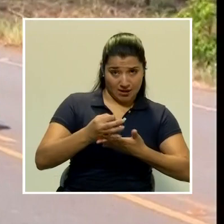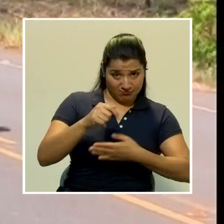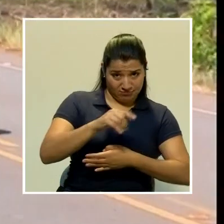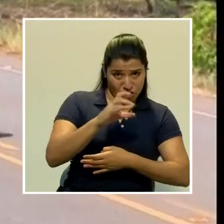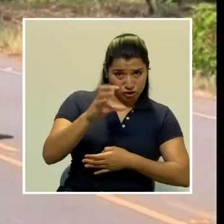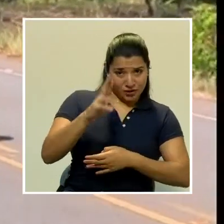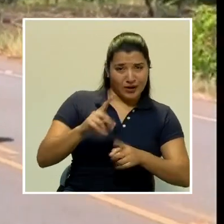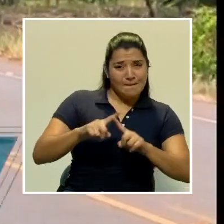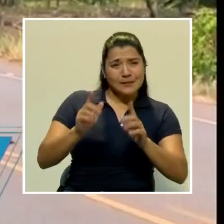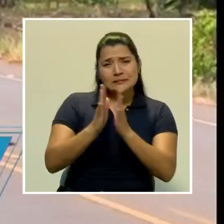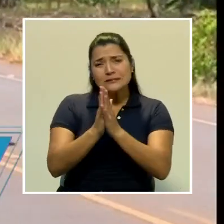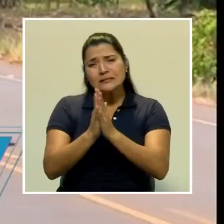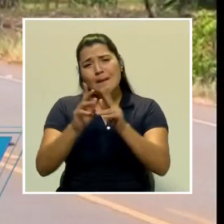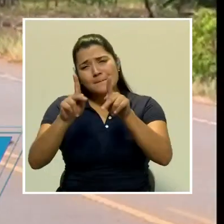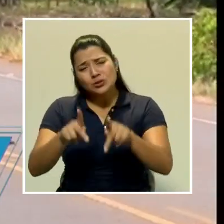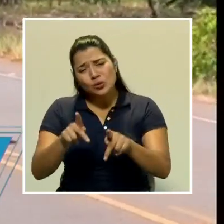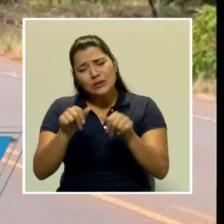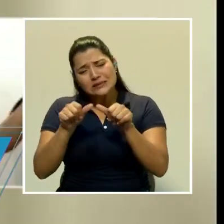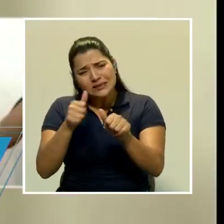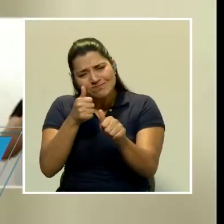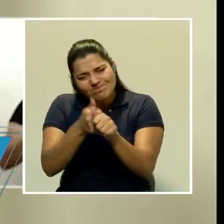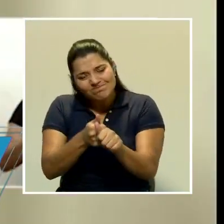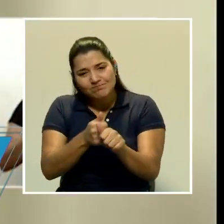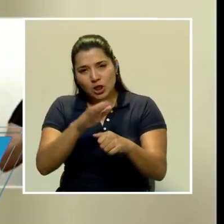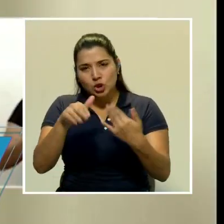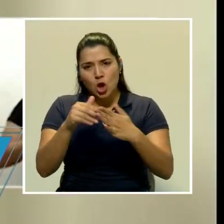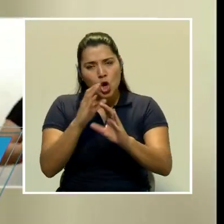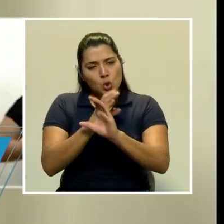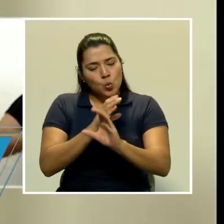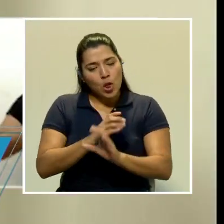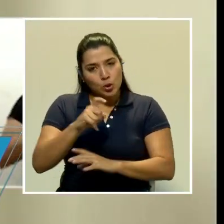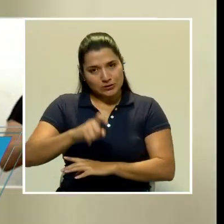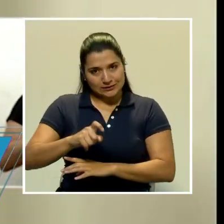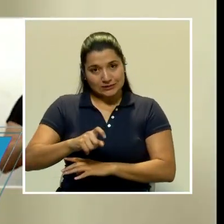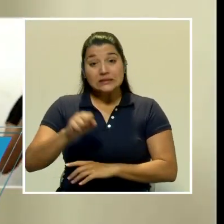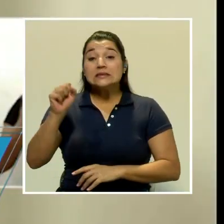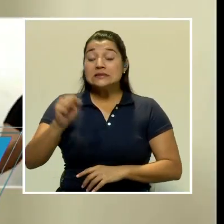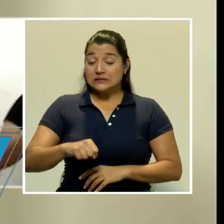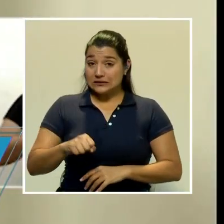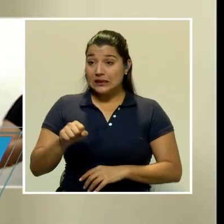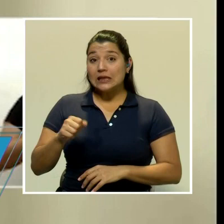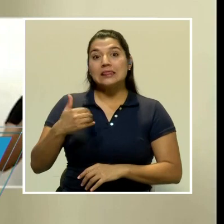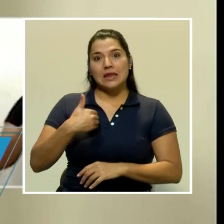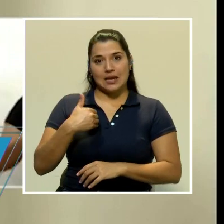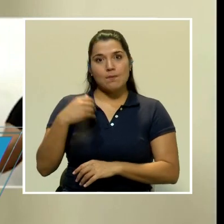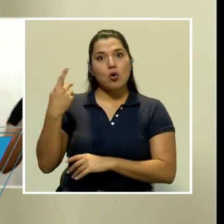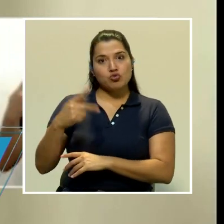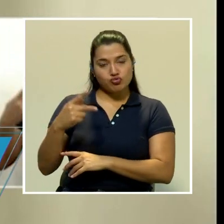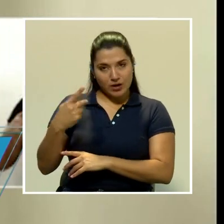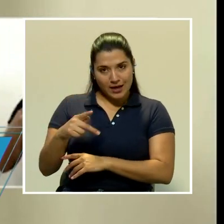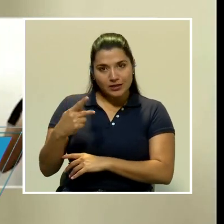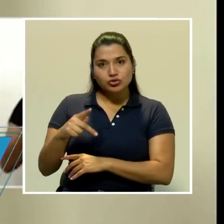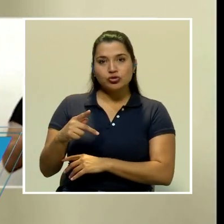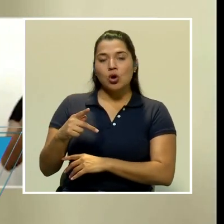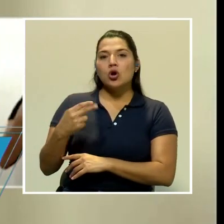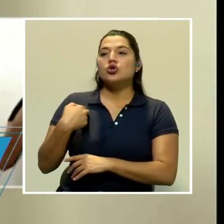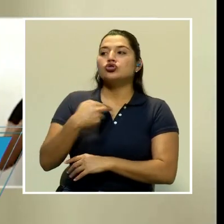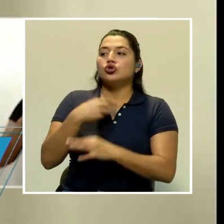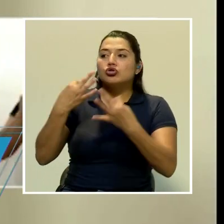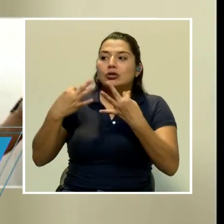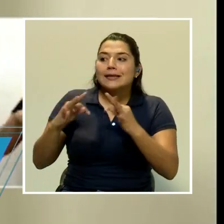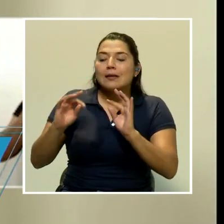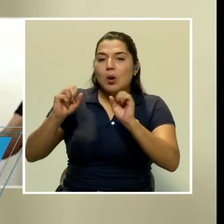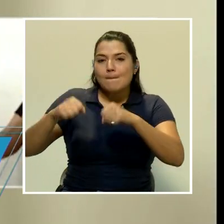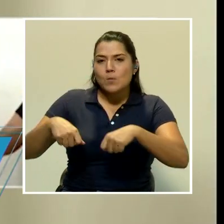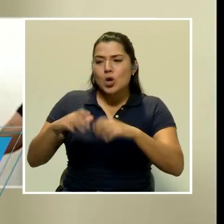ser diligente y seguir los protocolos. Pero sí es cierto que existe ese riesgo, es cierto que lo hemos venido tratando de abordar de la forma